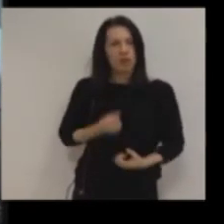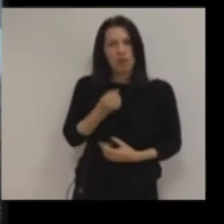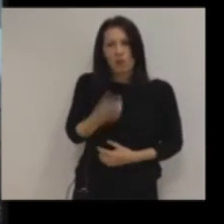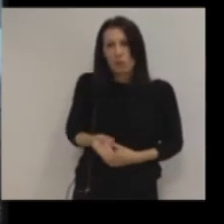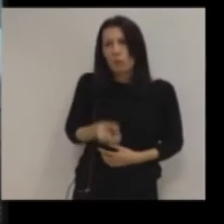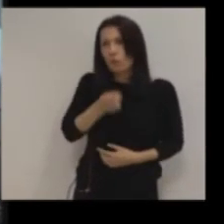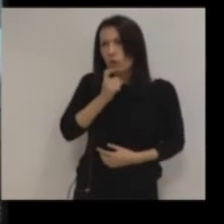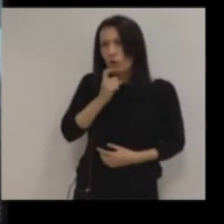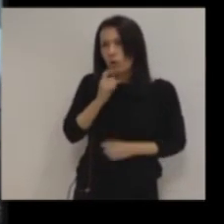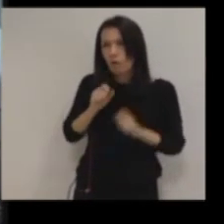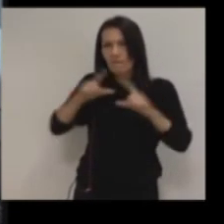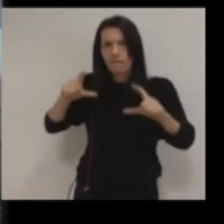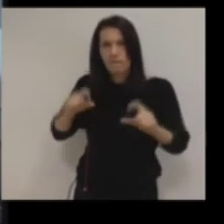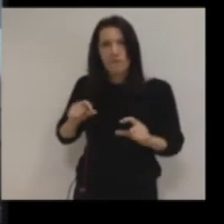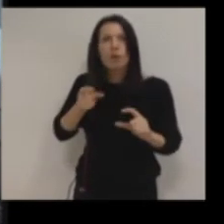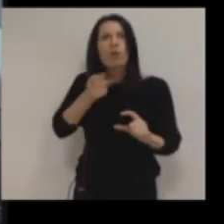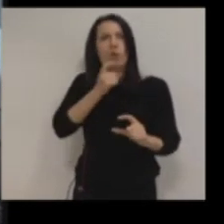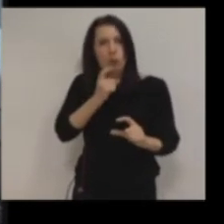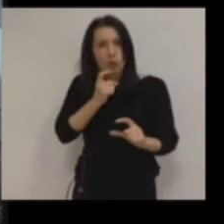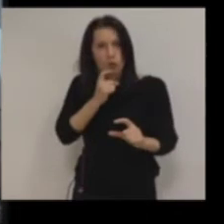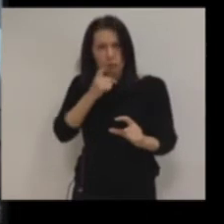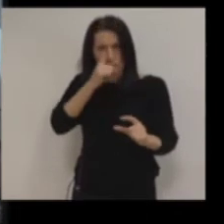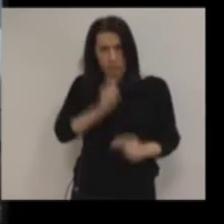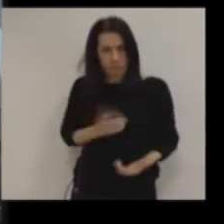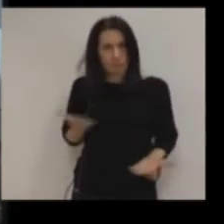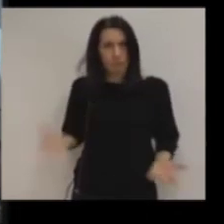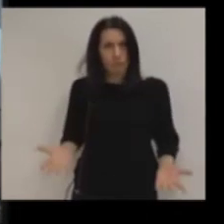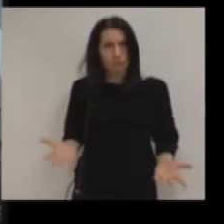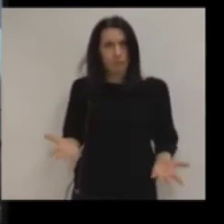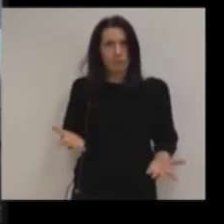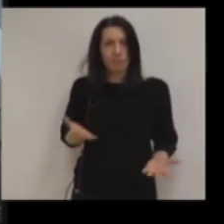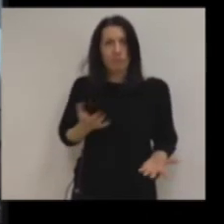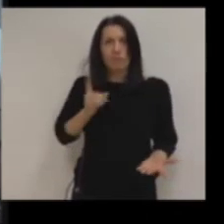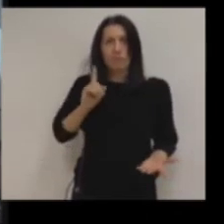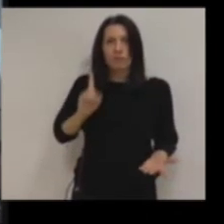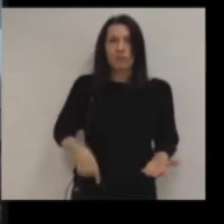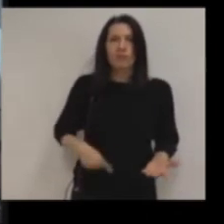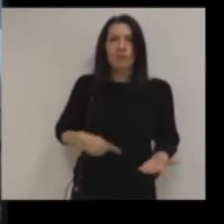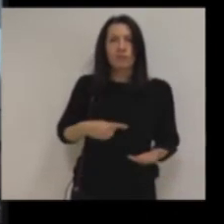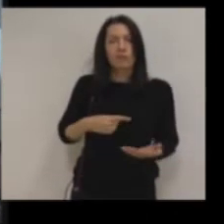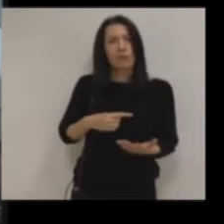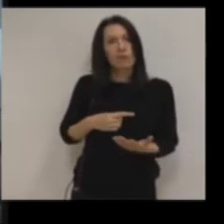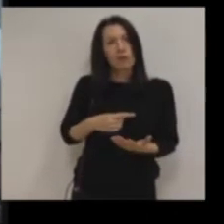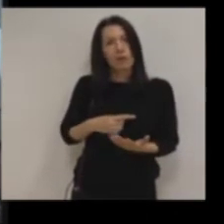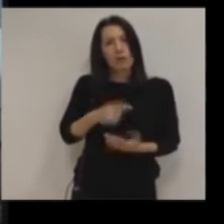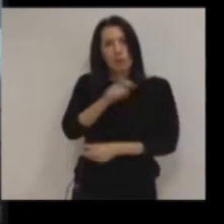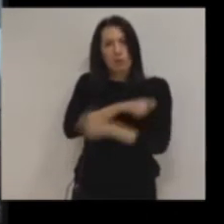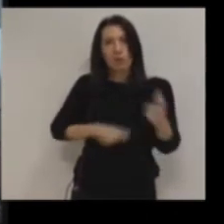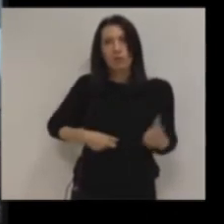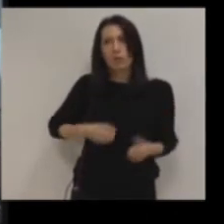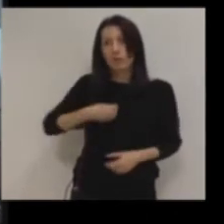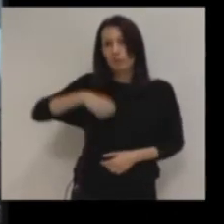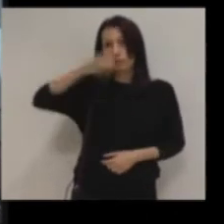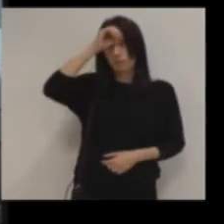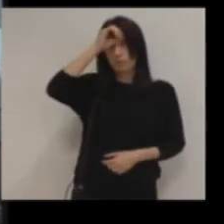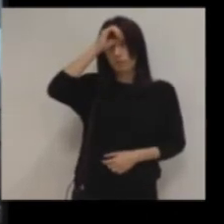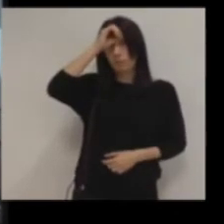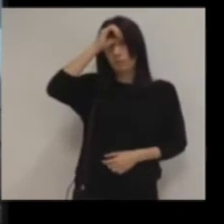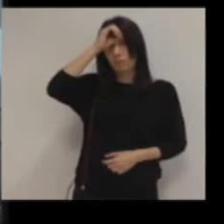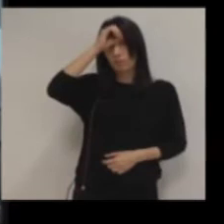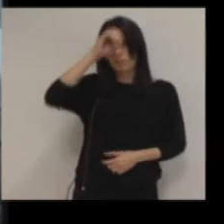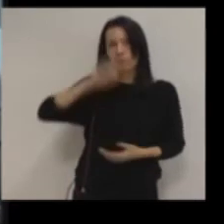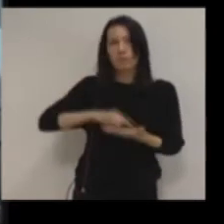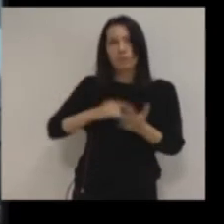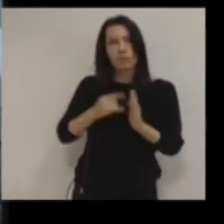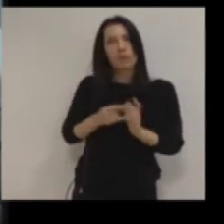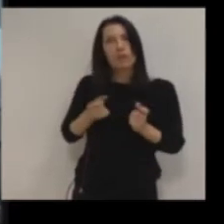pongo en mayúsculas también. Entonces también hay un analfabetismo funcional que puede dificultar